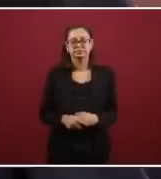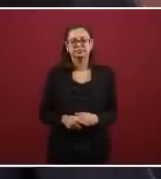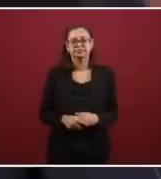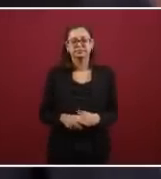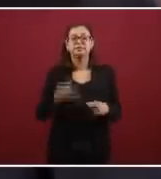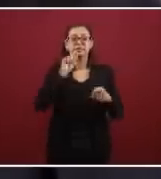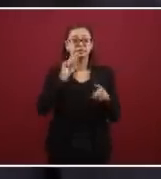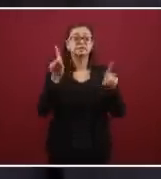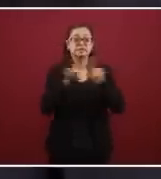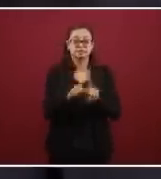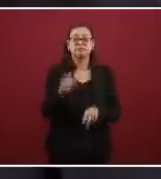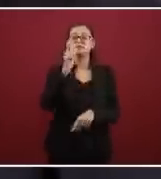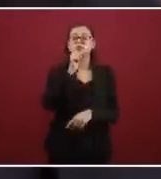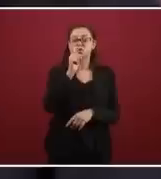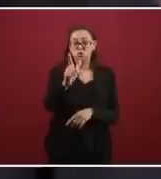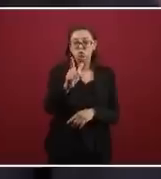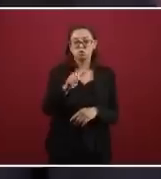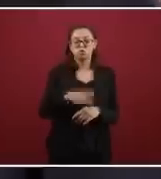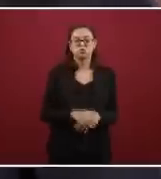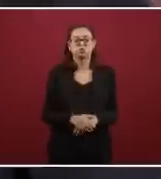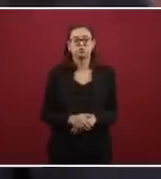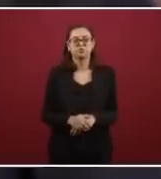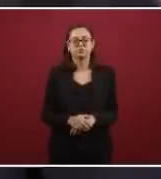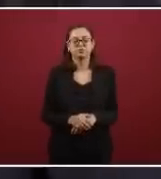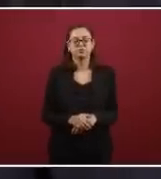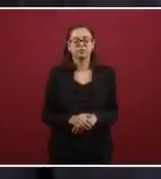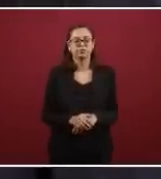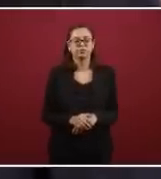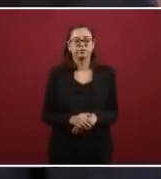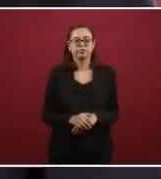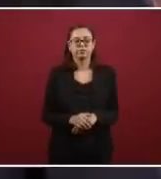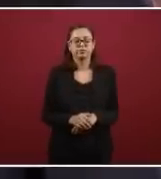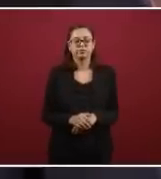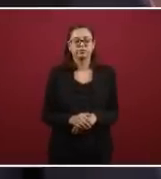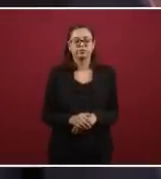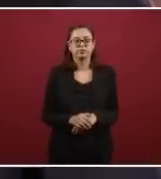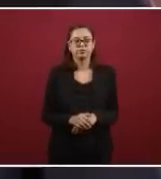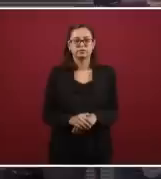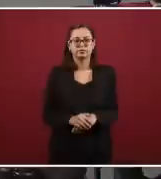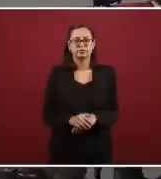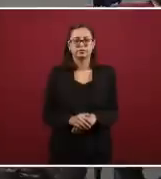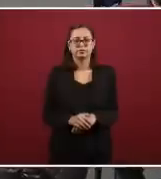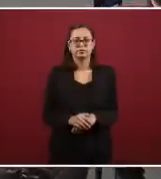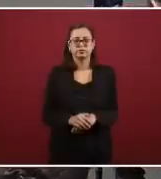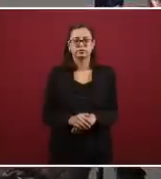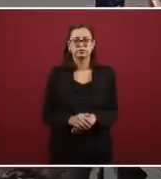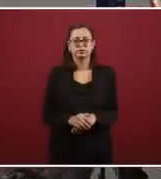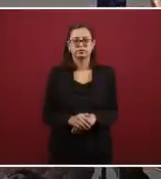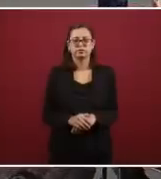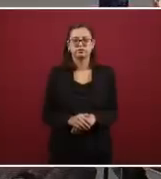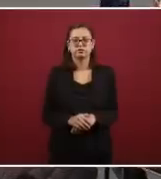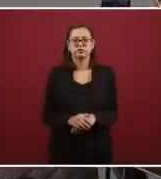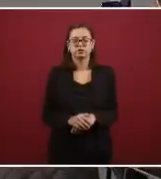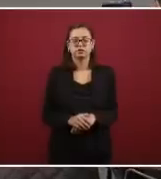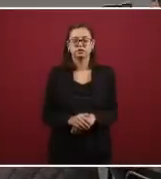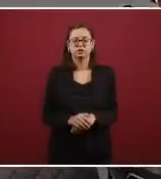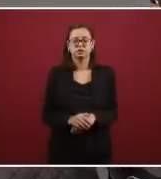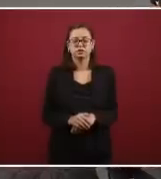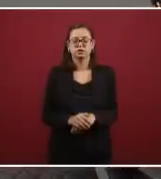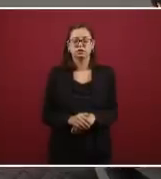también de la luz, porque aunque no se haga